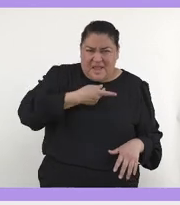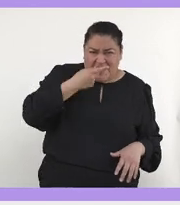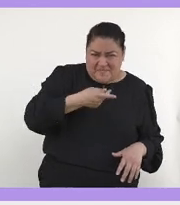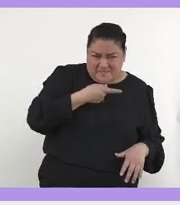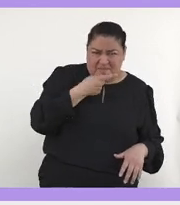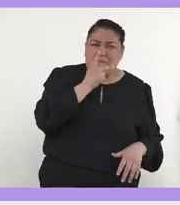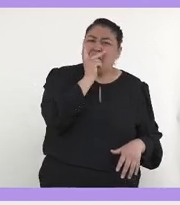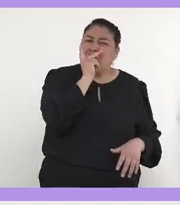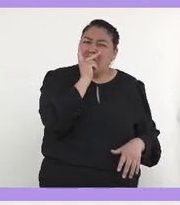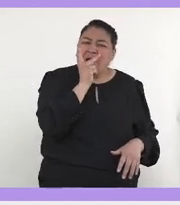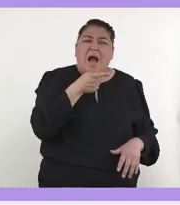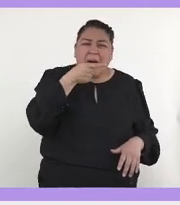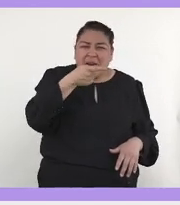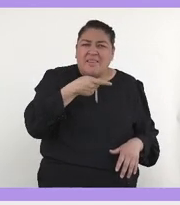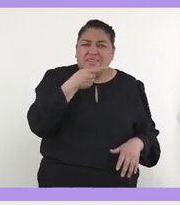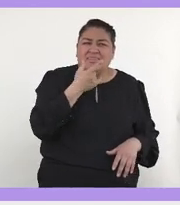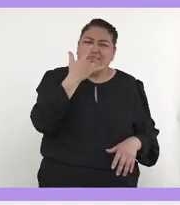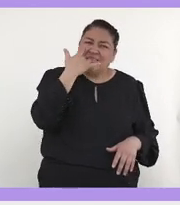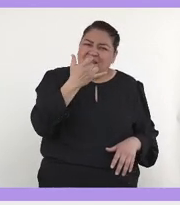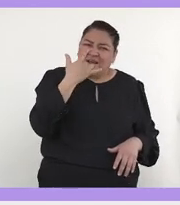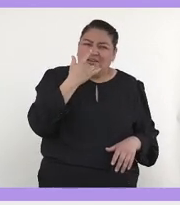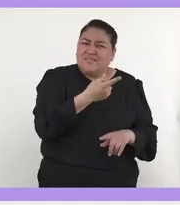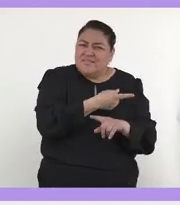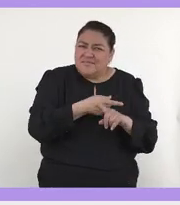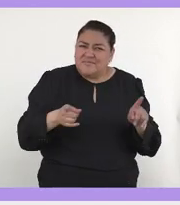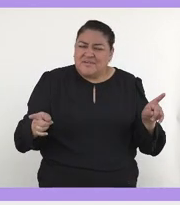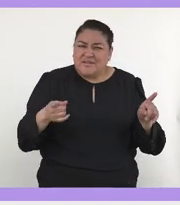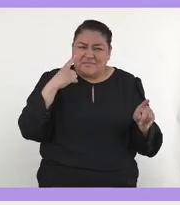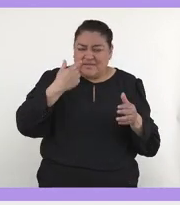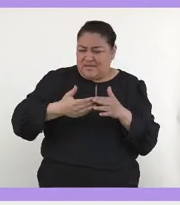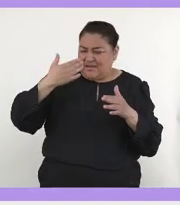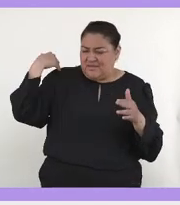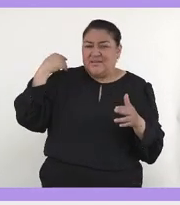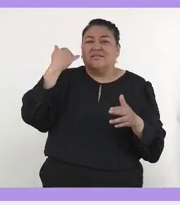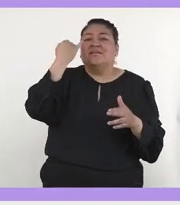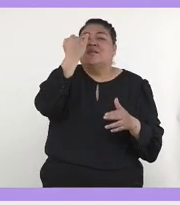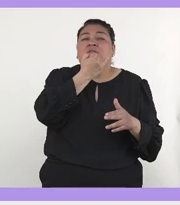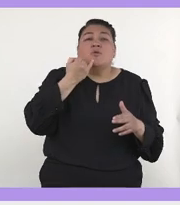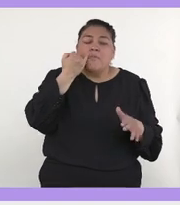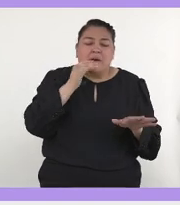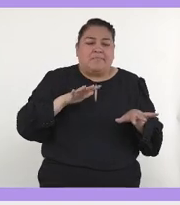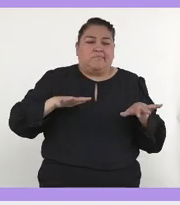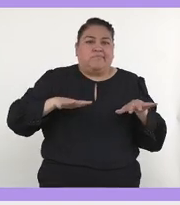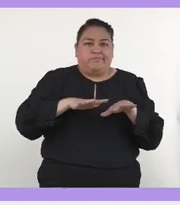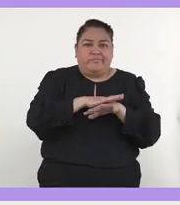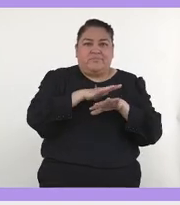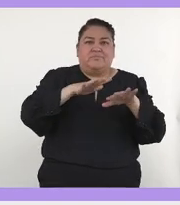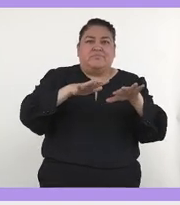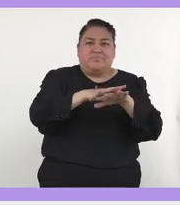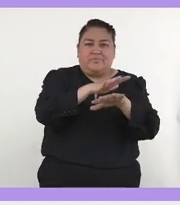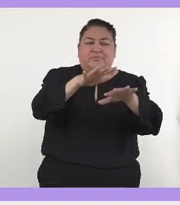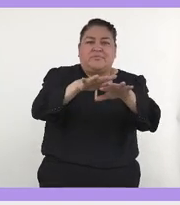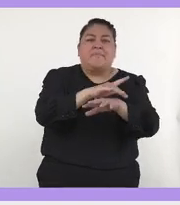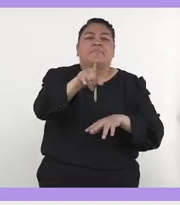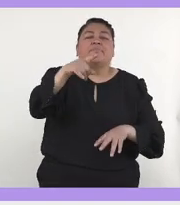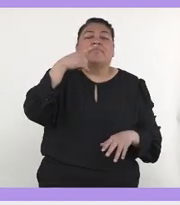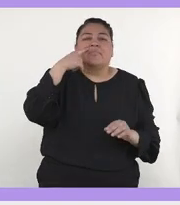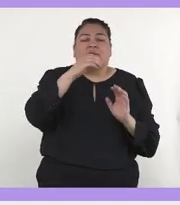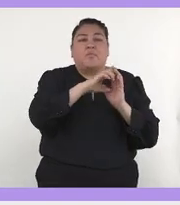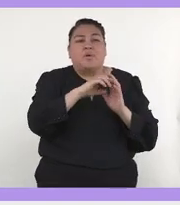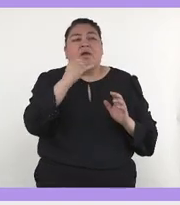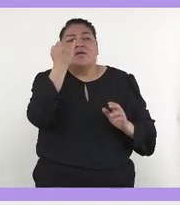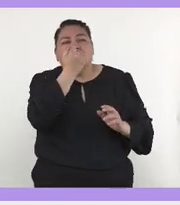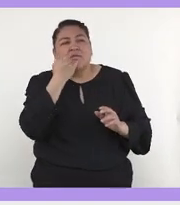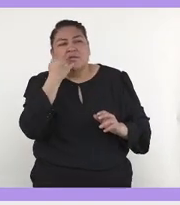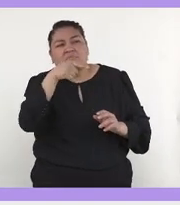cambiando y la lengua está cambiando como siempre o sea esto no es una cosa nueva no es como de Ay claro es que